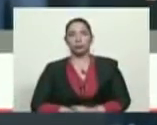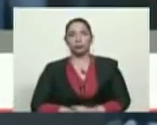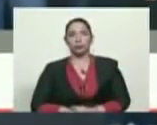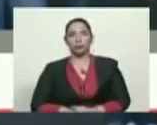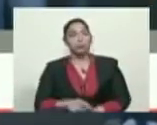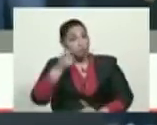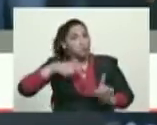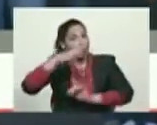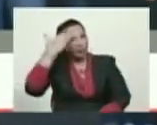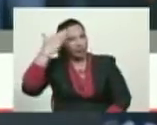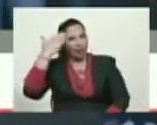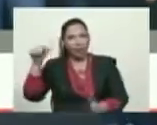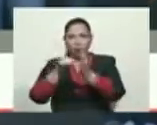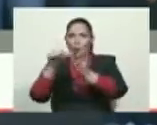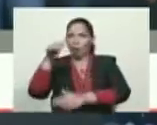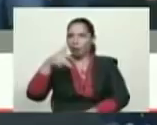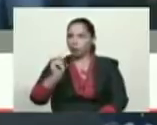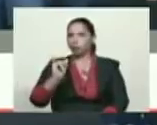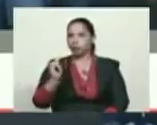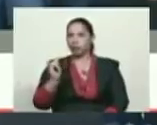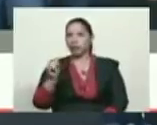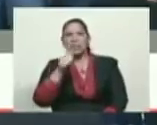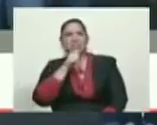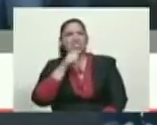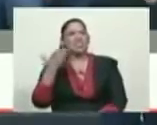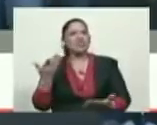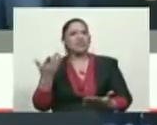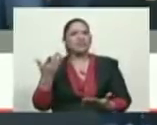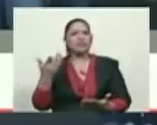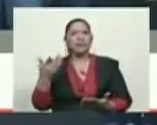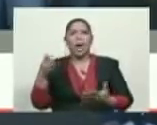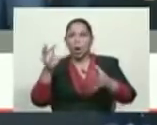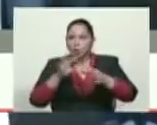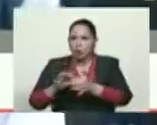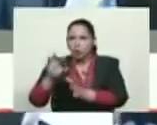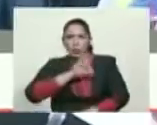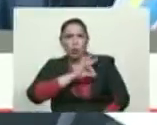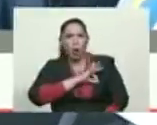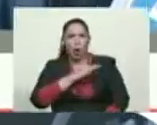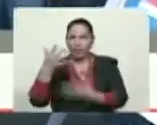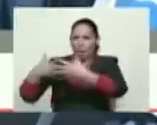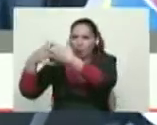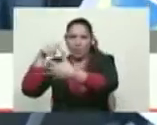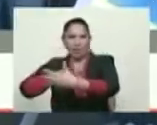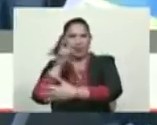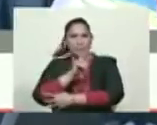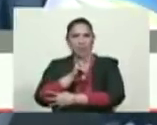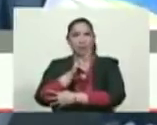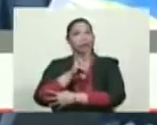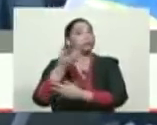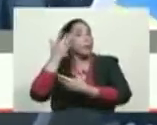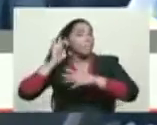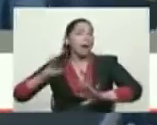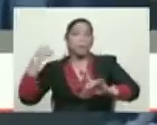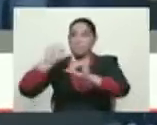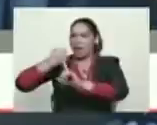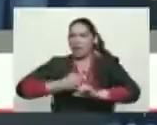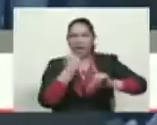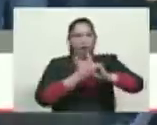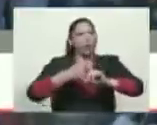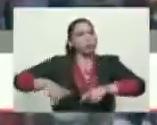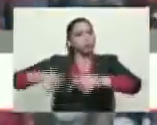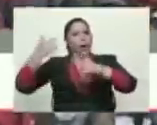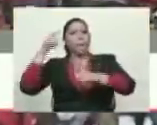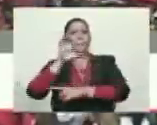El pueblo sabe dónde están. ¿Quiénes son los socios de Estados Unidos aquí en Venezuela? Y si la vaina es peleando por la